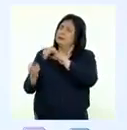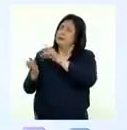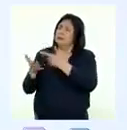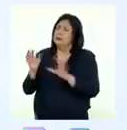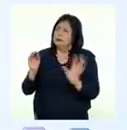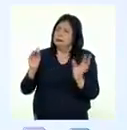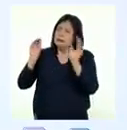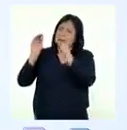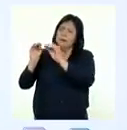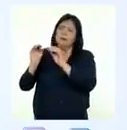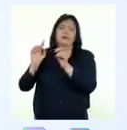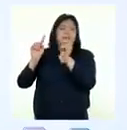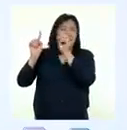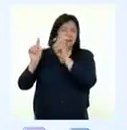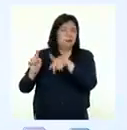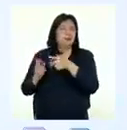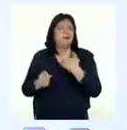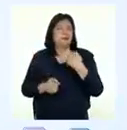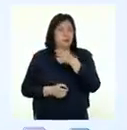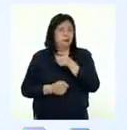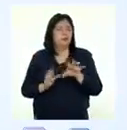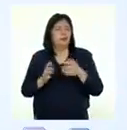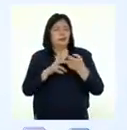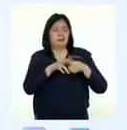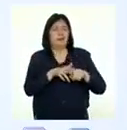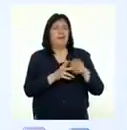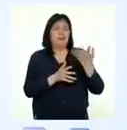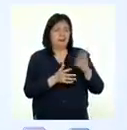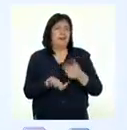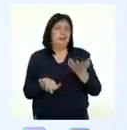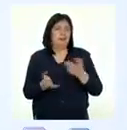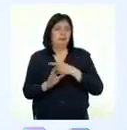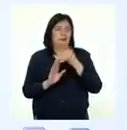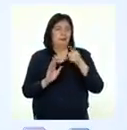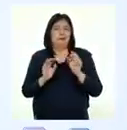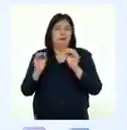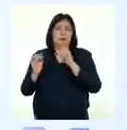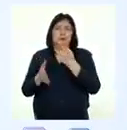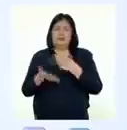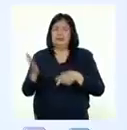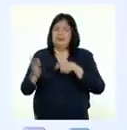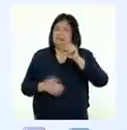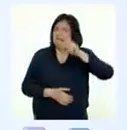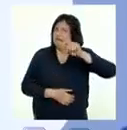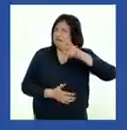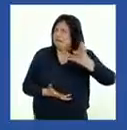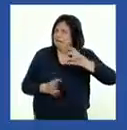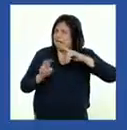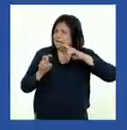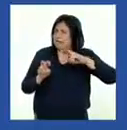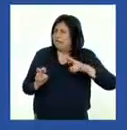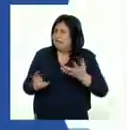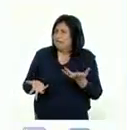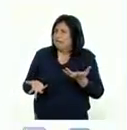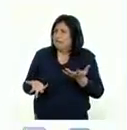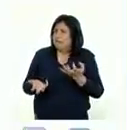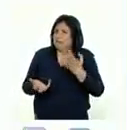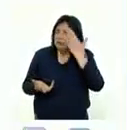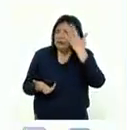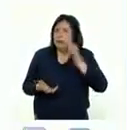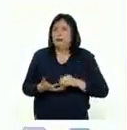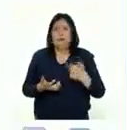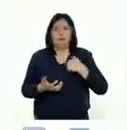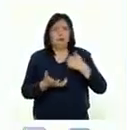también incorpores la pregunta que hiciste al inicio. ¿Qué es lo que necesitamos investigar? Yo